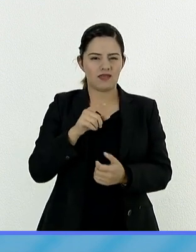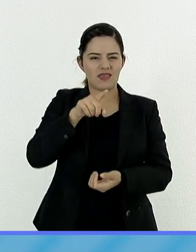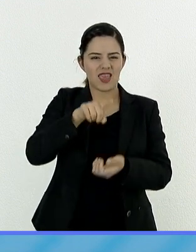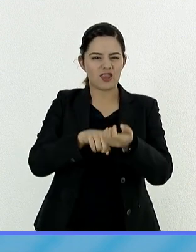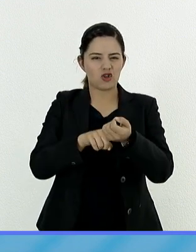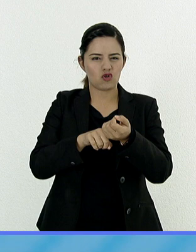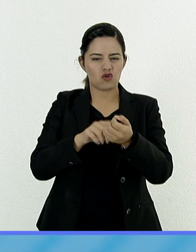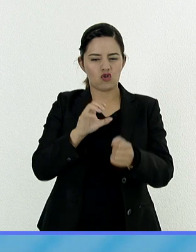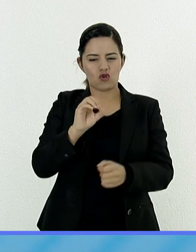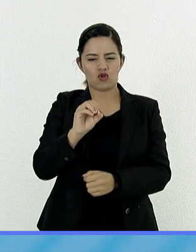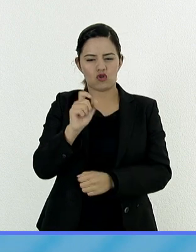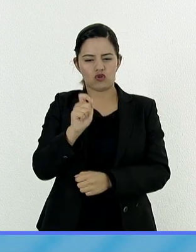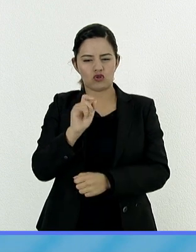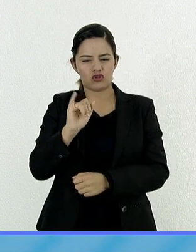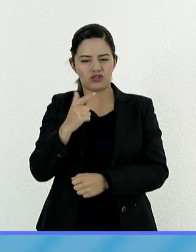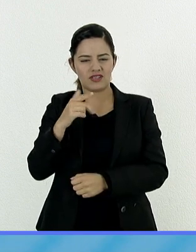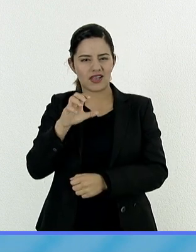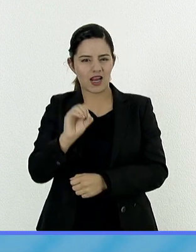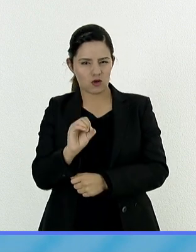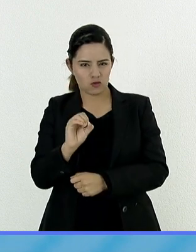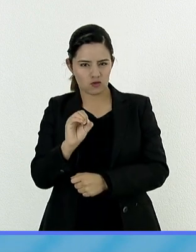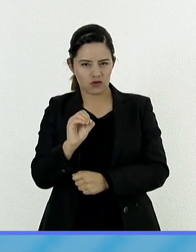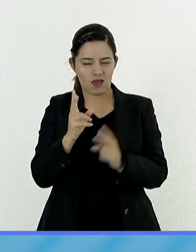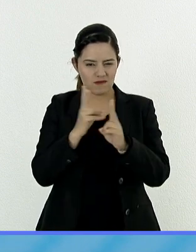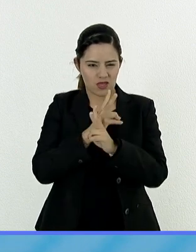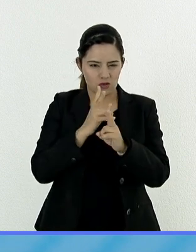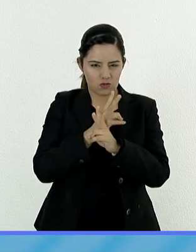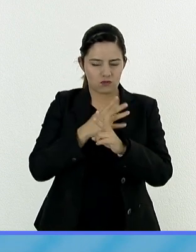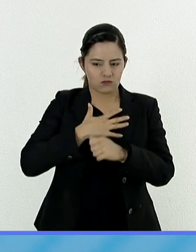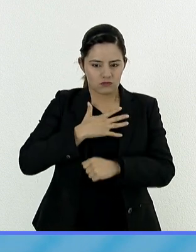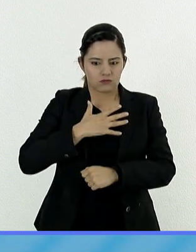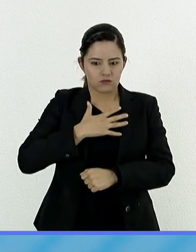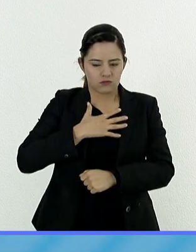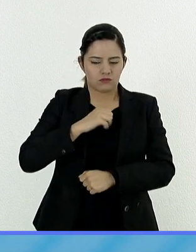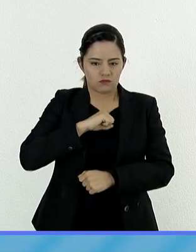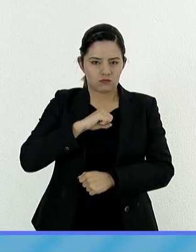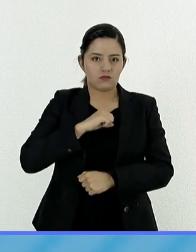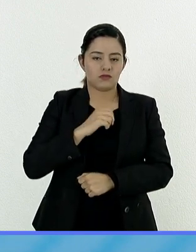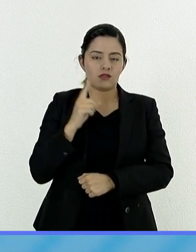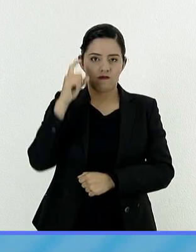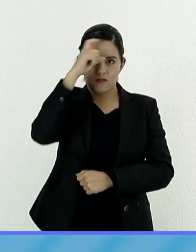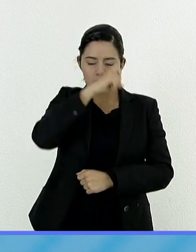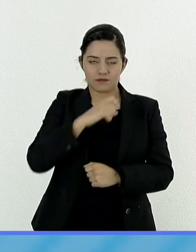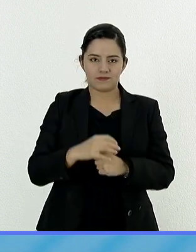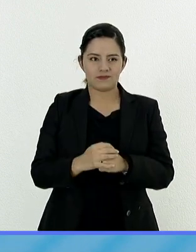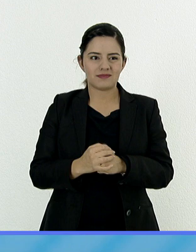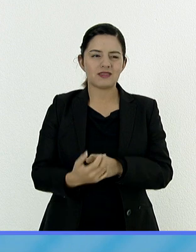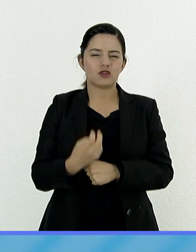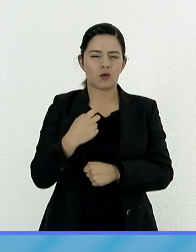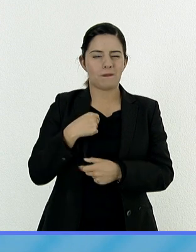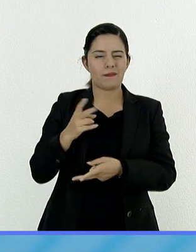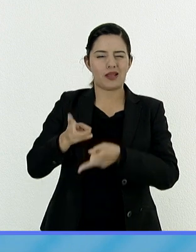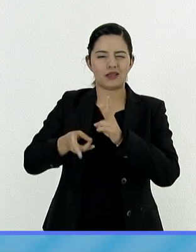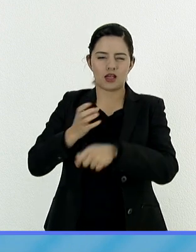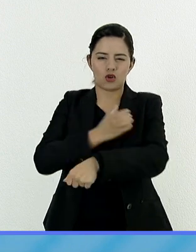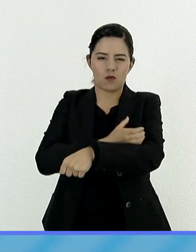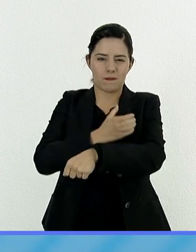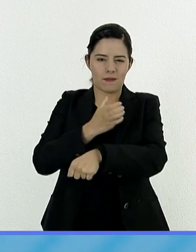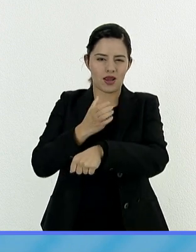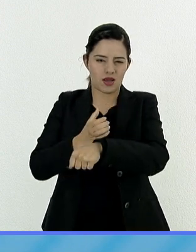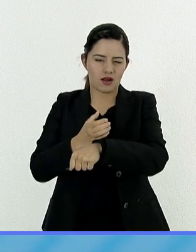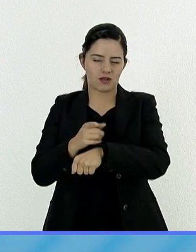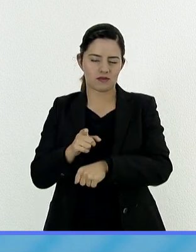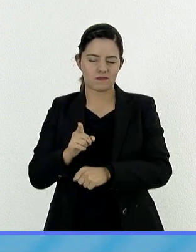y condiciones poco condiciones muy adversas platicaba yo con con una colega arqueóloga